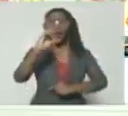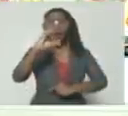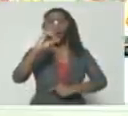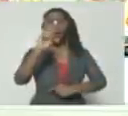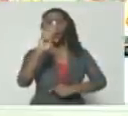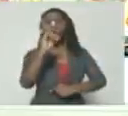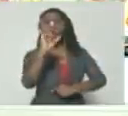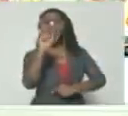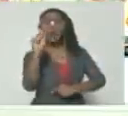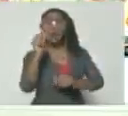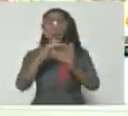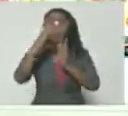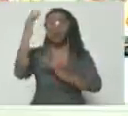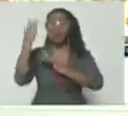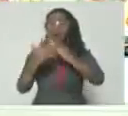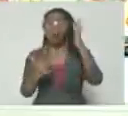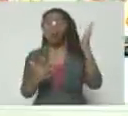milagroso.